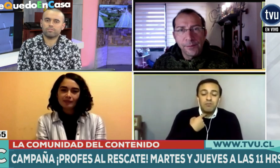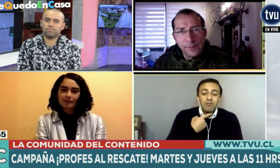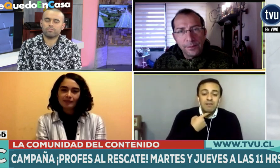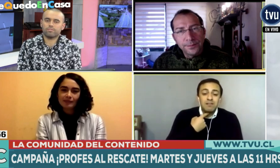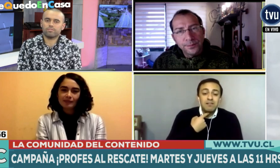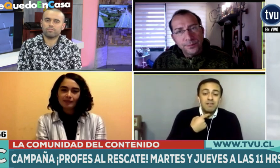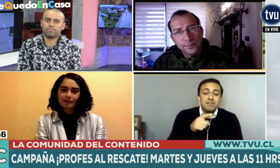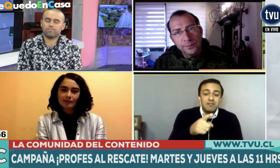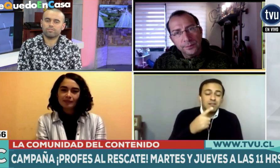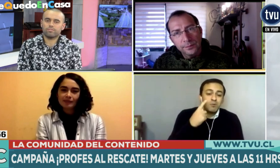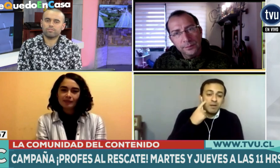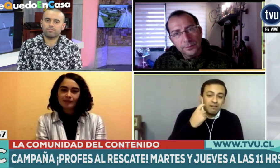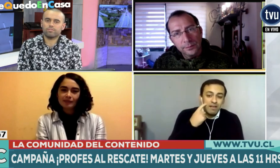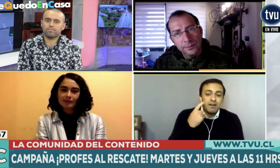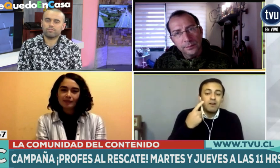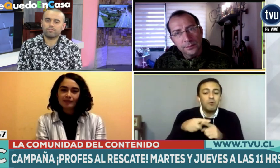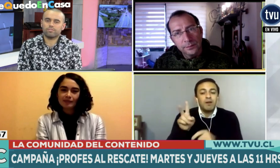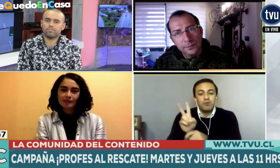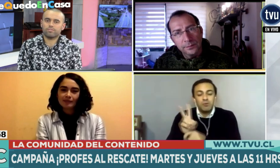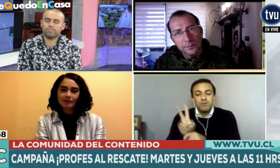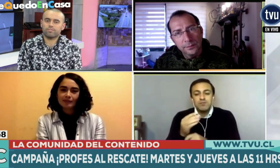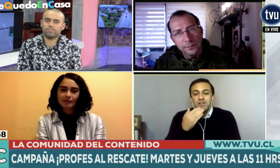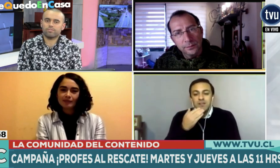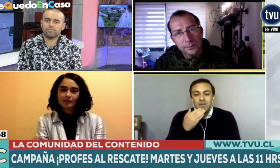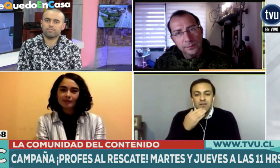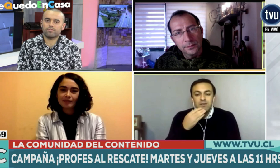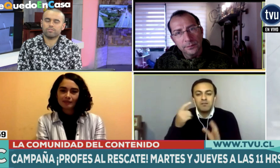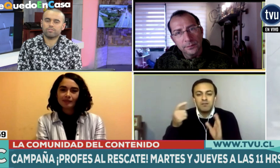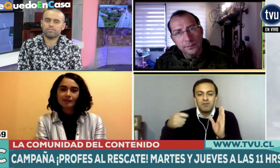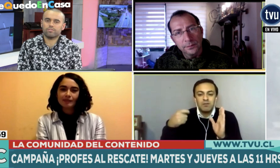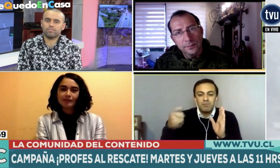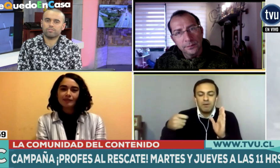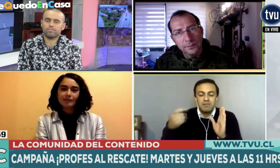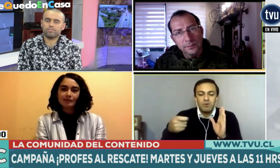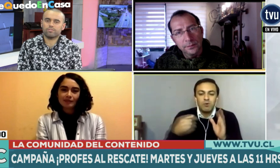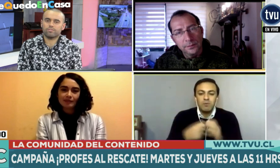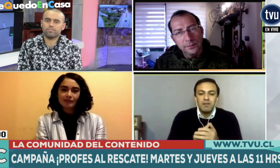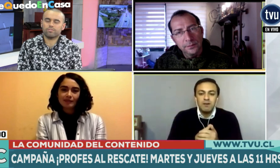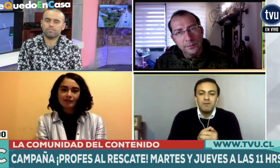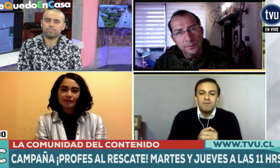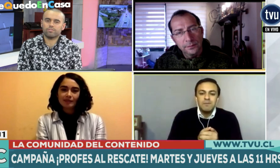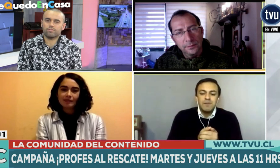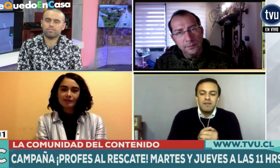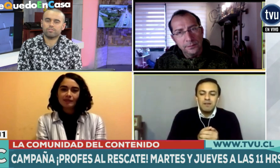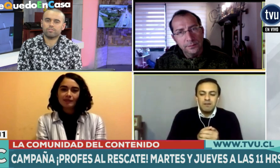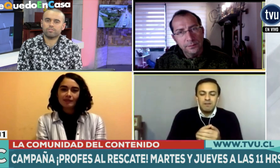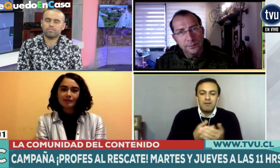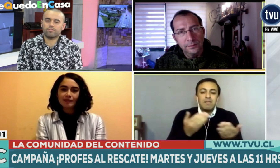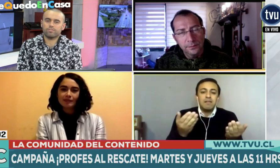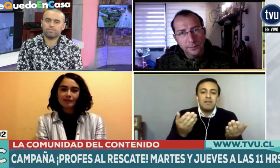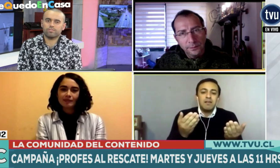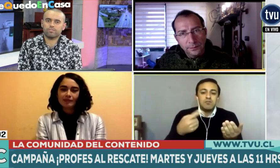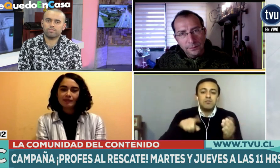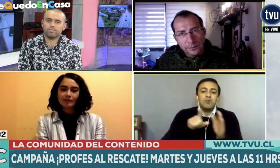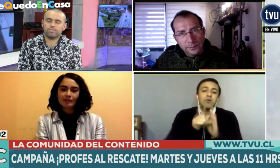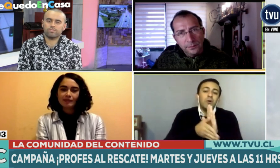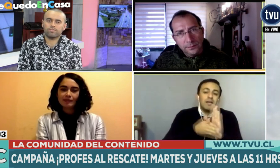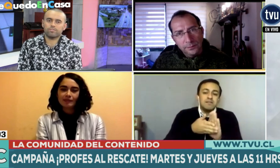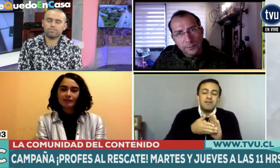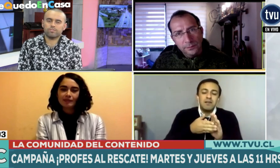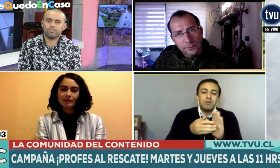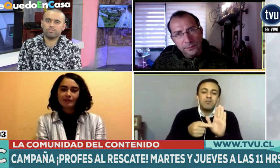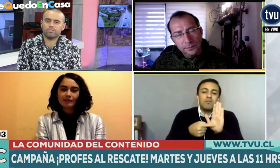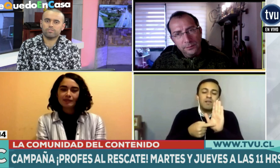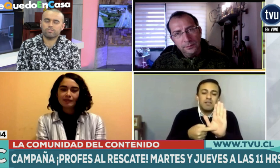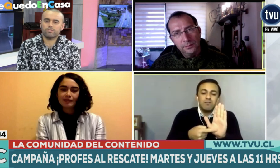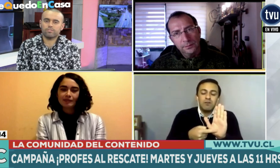nos fue bastante interesante tanto para Vallejo como para otro profesor que también participó en un video. Finalmente, nosotros como